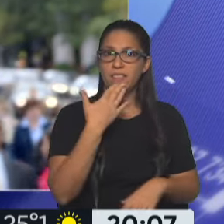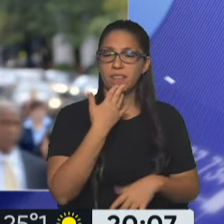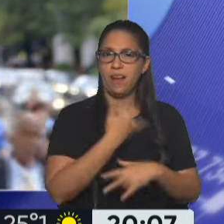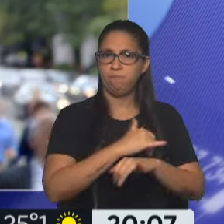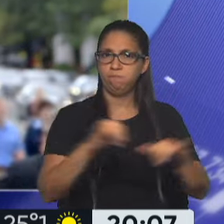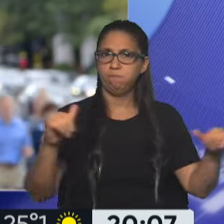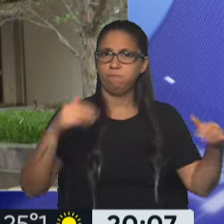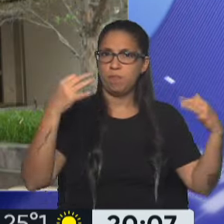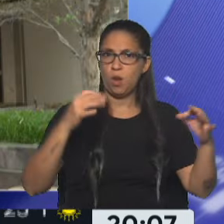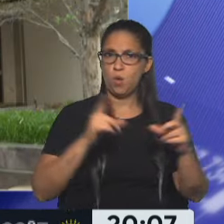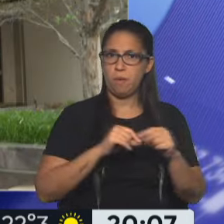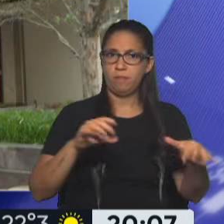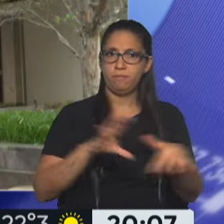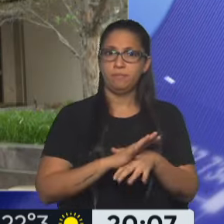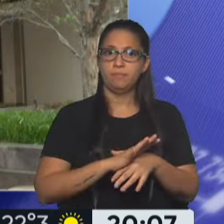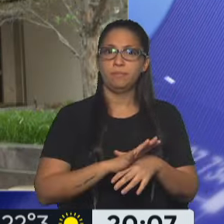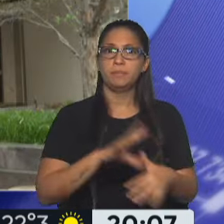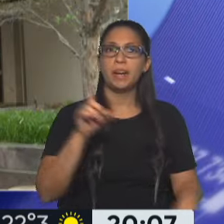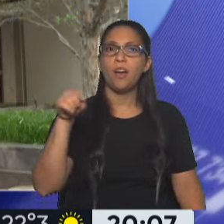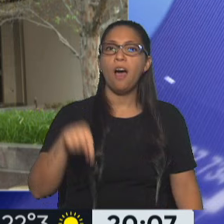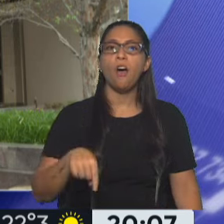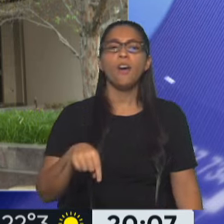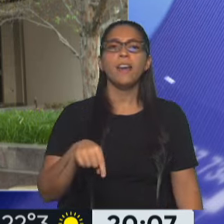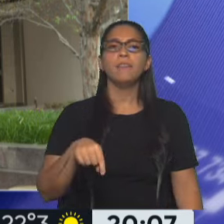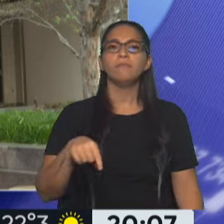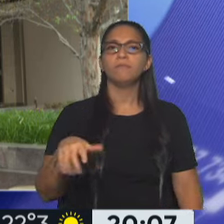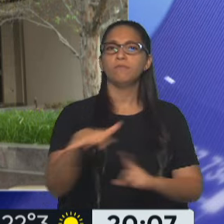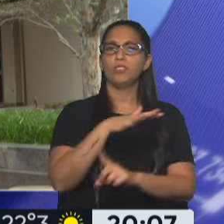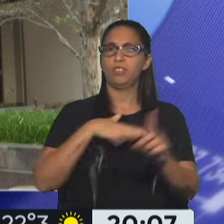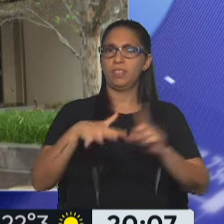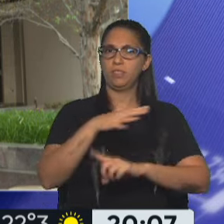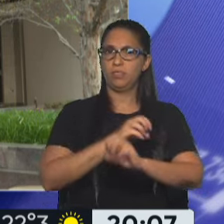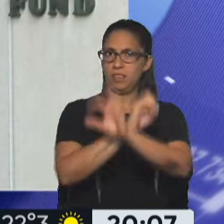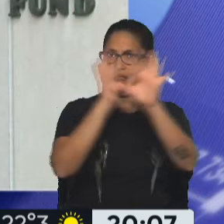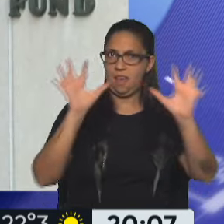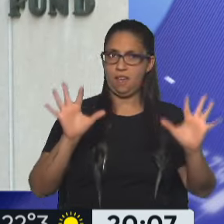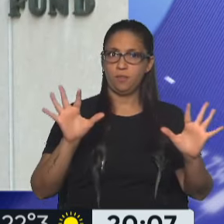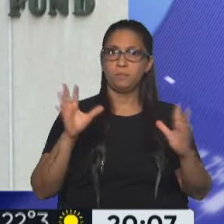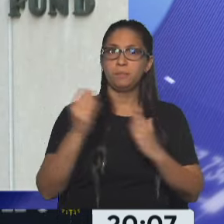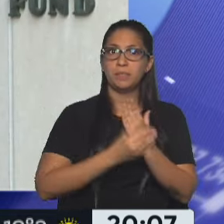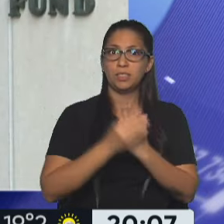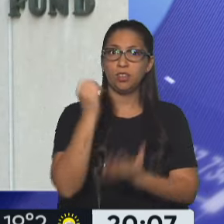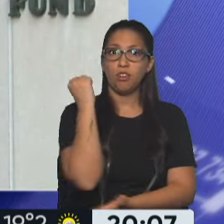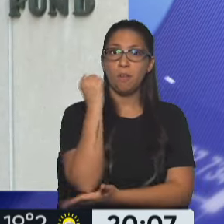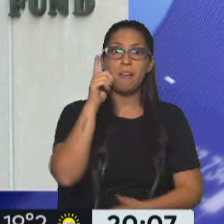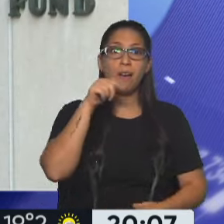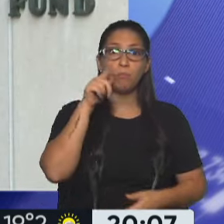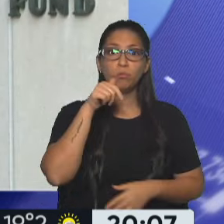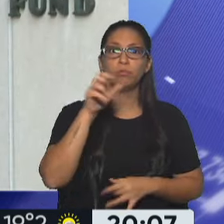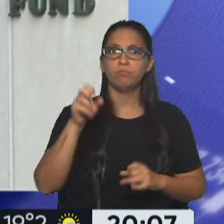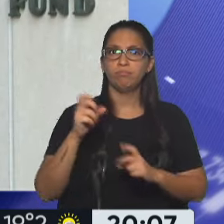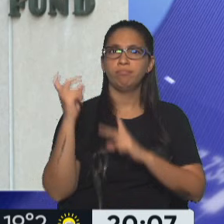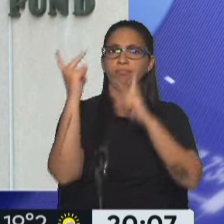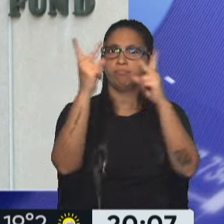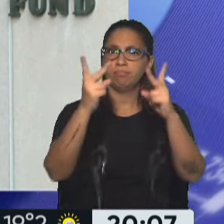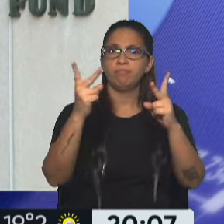Pero tenemos que centrar el marco en el que se dio esta reunión. A ver, sí, claro. El ministro de Economía, Luis Caputo, viajó a las